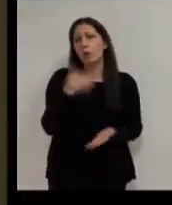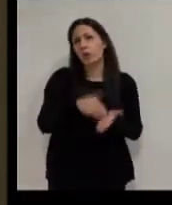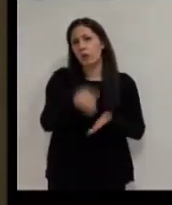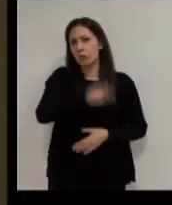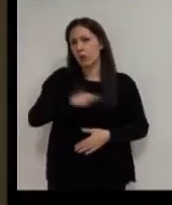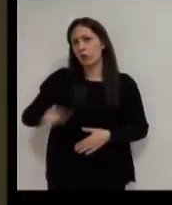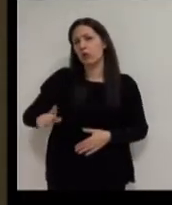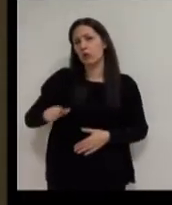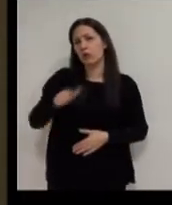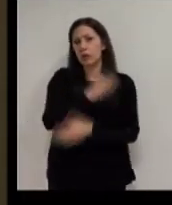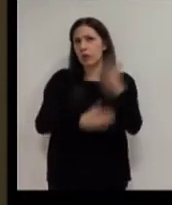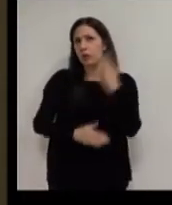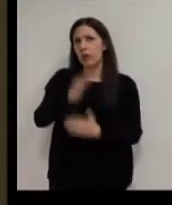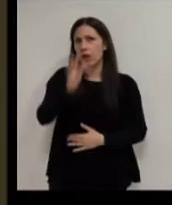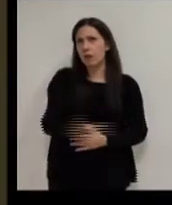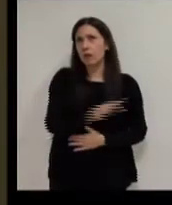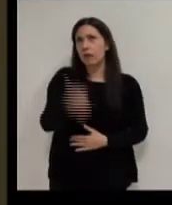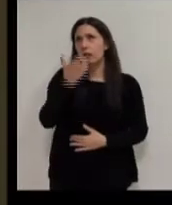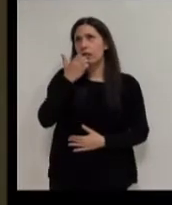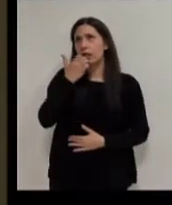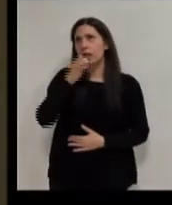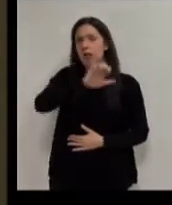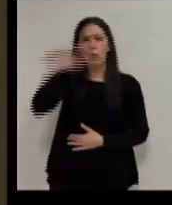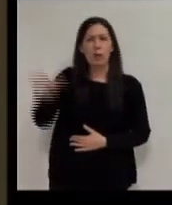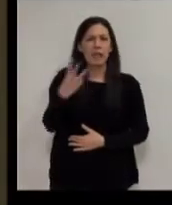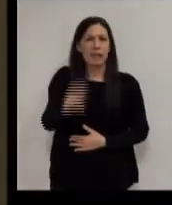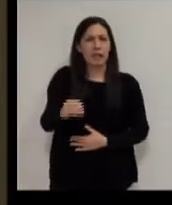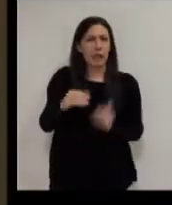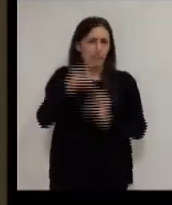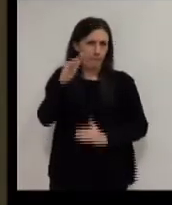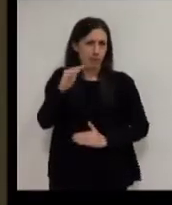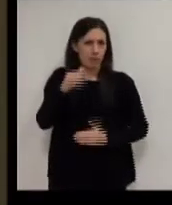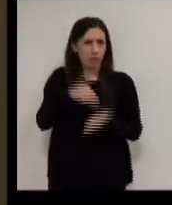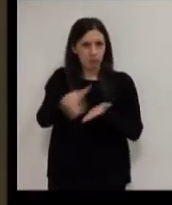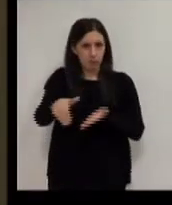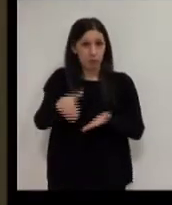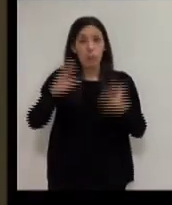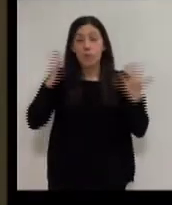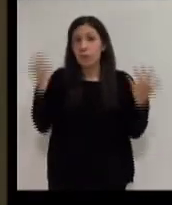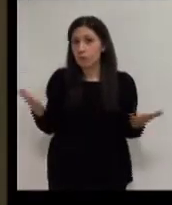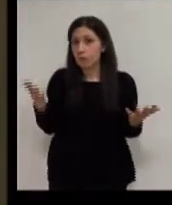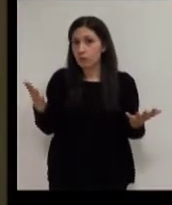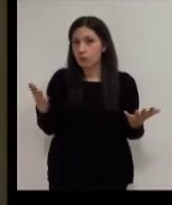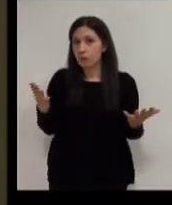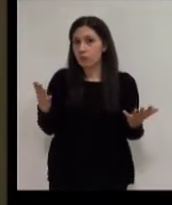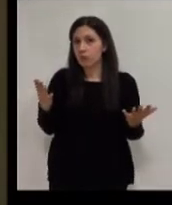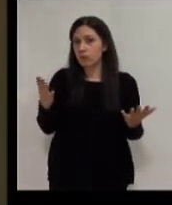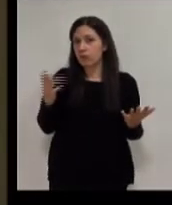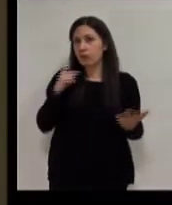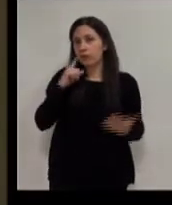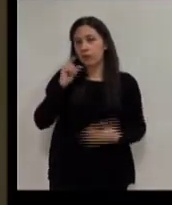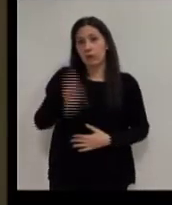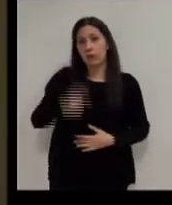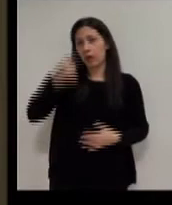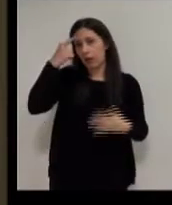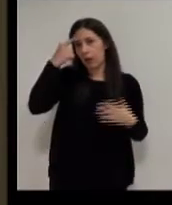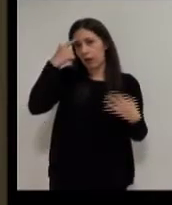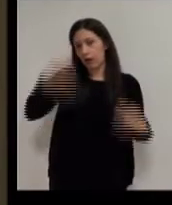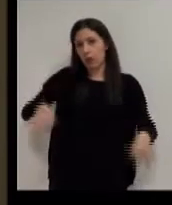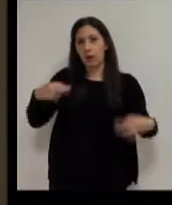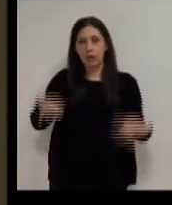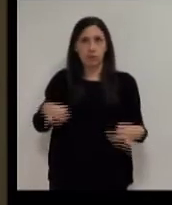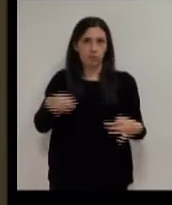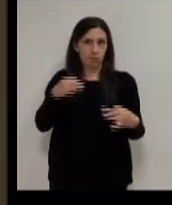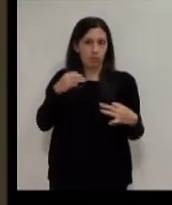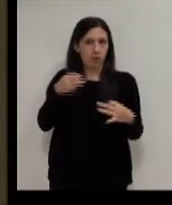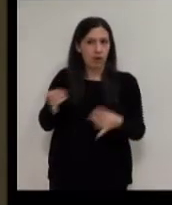pues aproximadamente 4 millones de personas con discapacidad, y si hablamos en términos europeos de 30 y tantos millones. Sin embargo, en lo que no